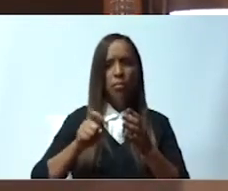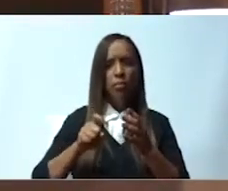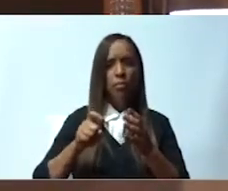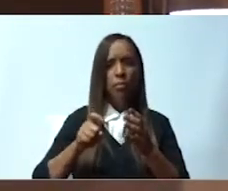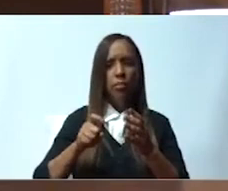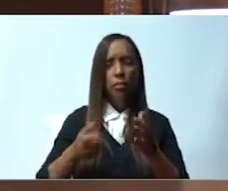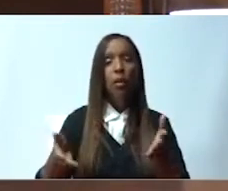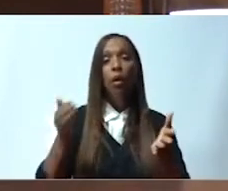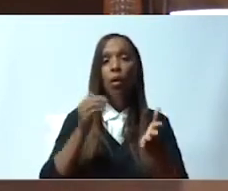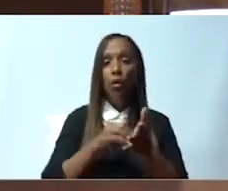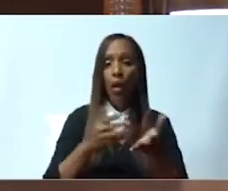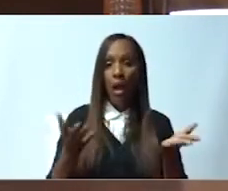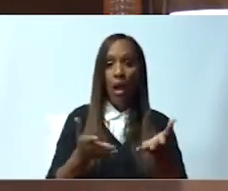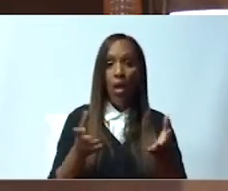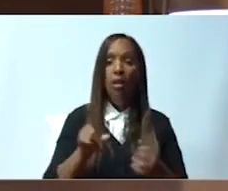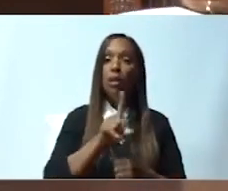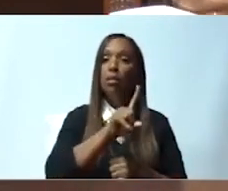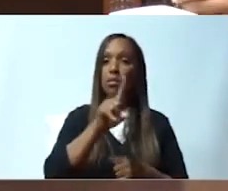Estamos votando, ¿sí o no?